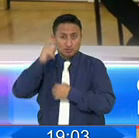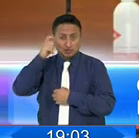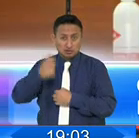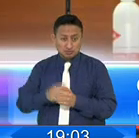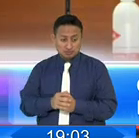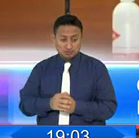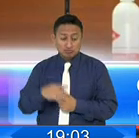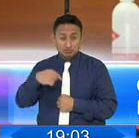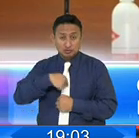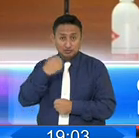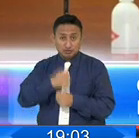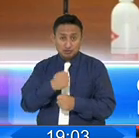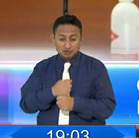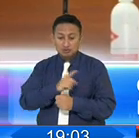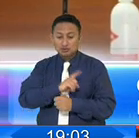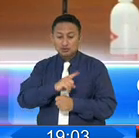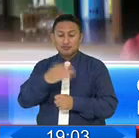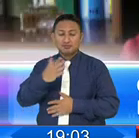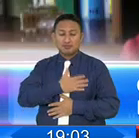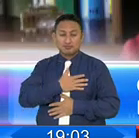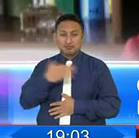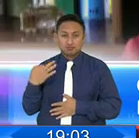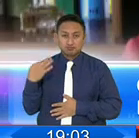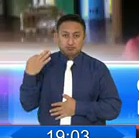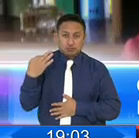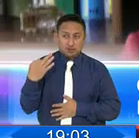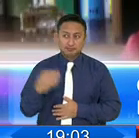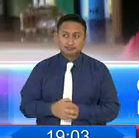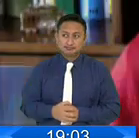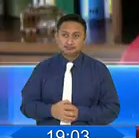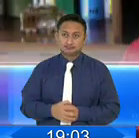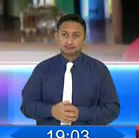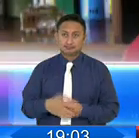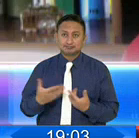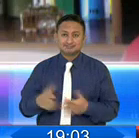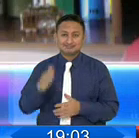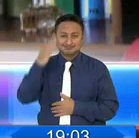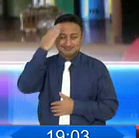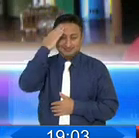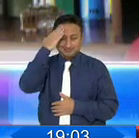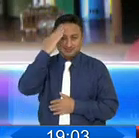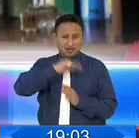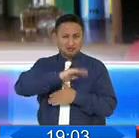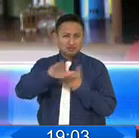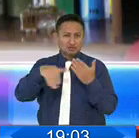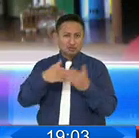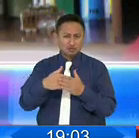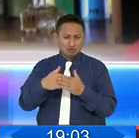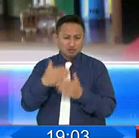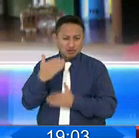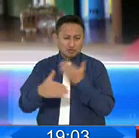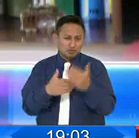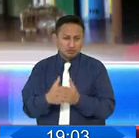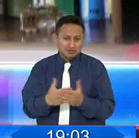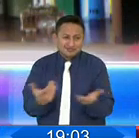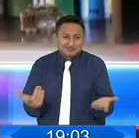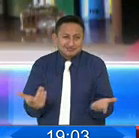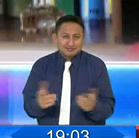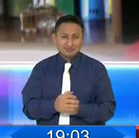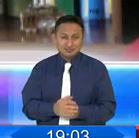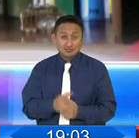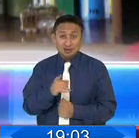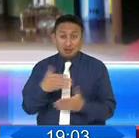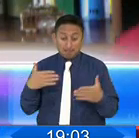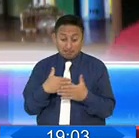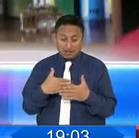es una opción de trabajo, sino una vocación. De vocación y conociendo todo lo que puede venir. ¿Quién tiene miedo? No puede